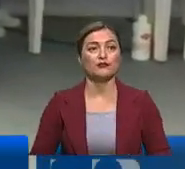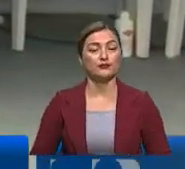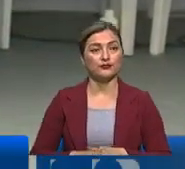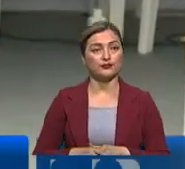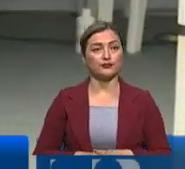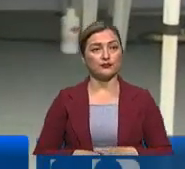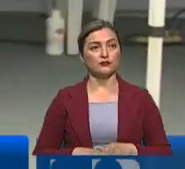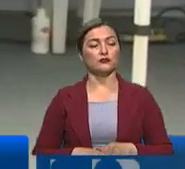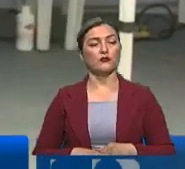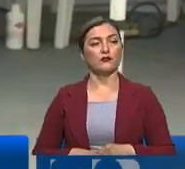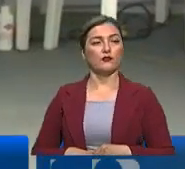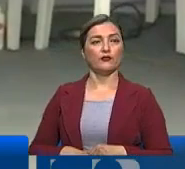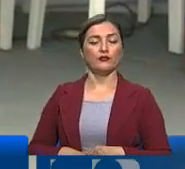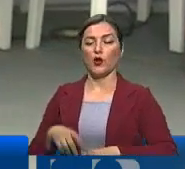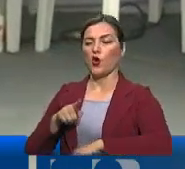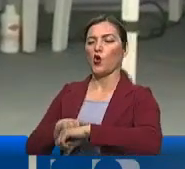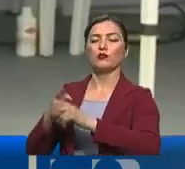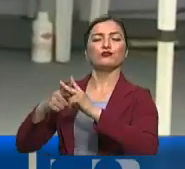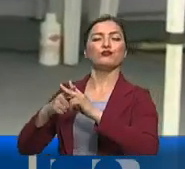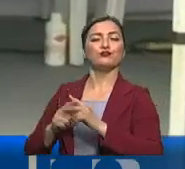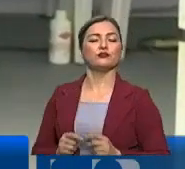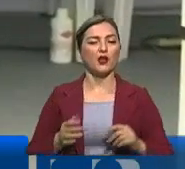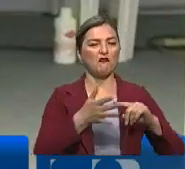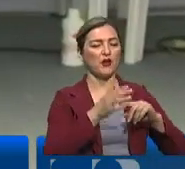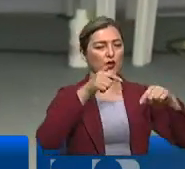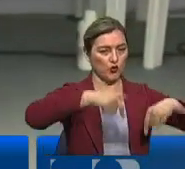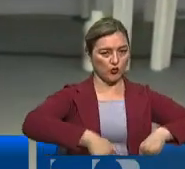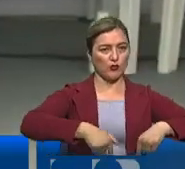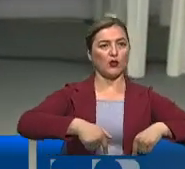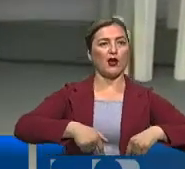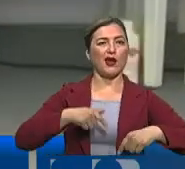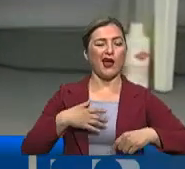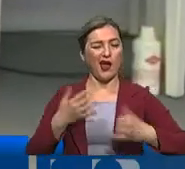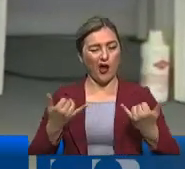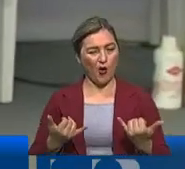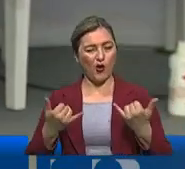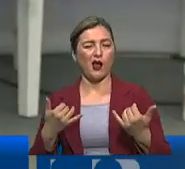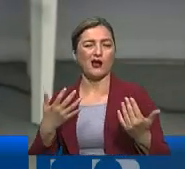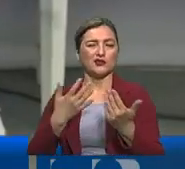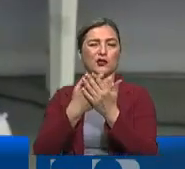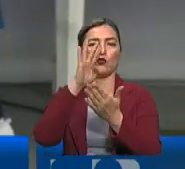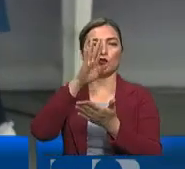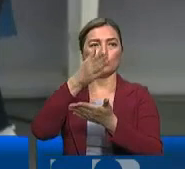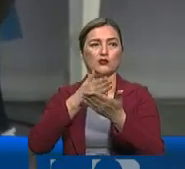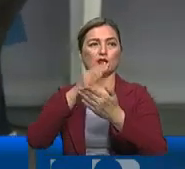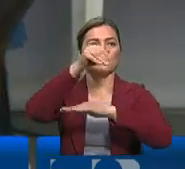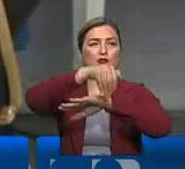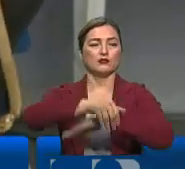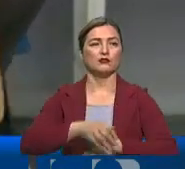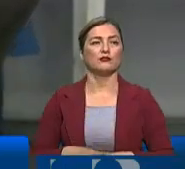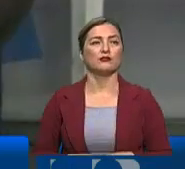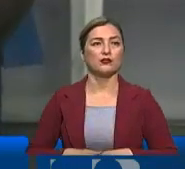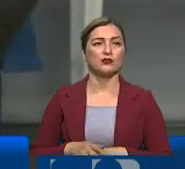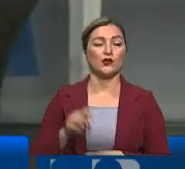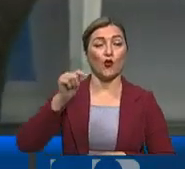La feria va a estar presente aquí desde esta hora hasta las 4:30 de la tarde. Cabe resaltar que el